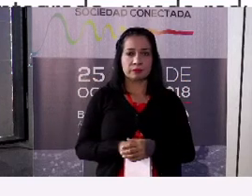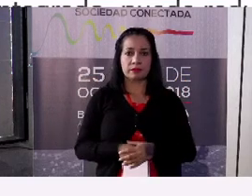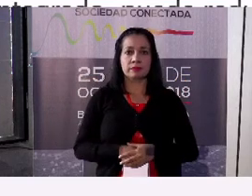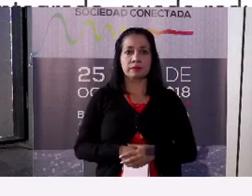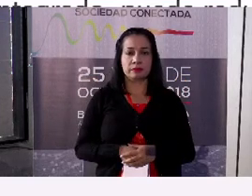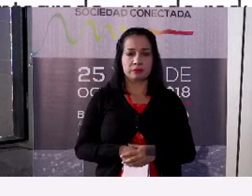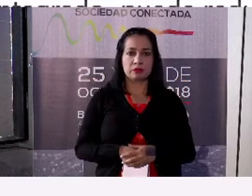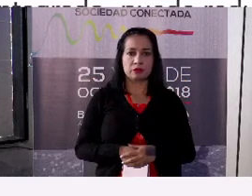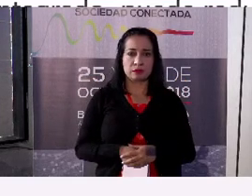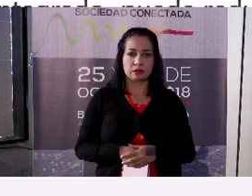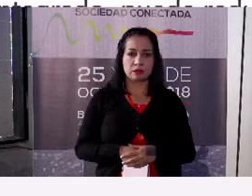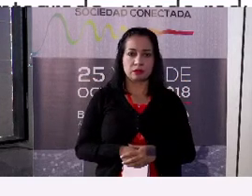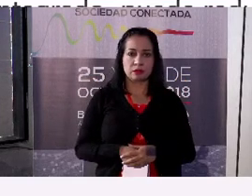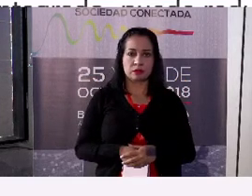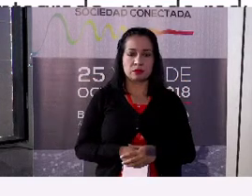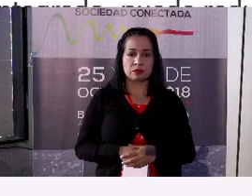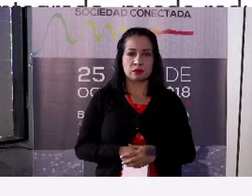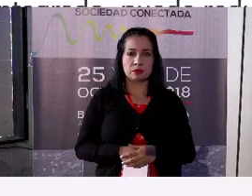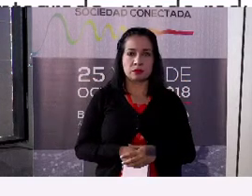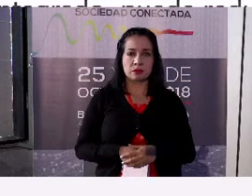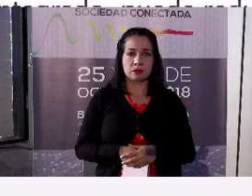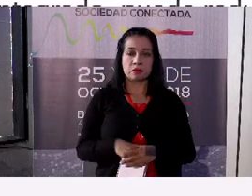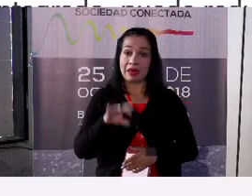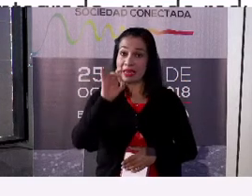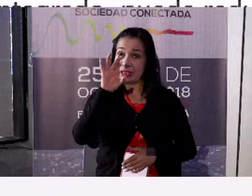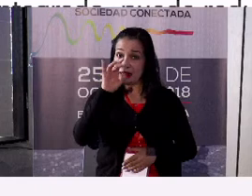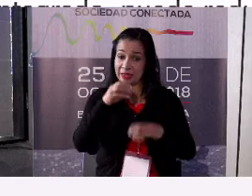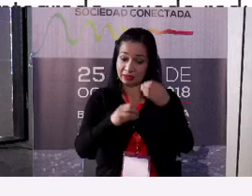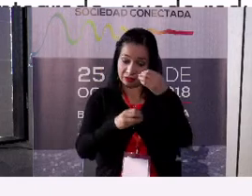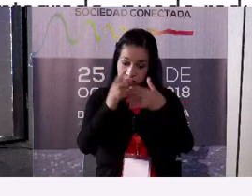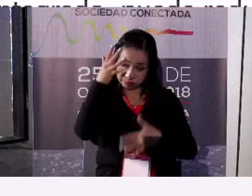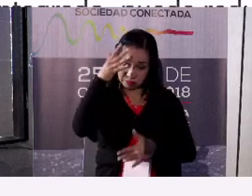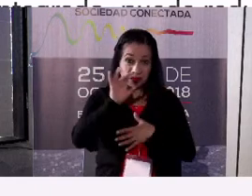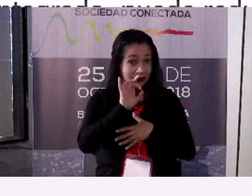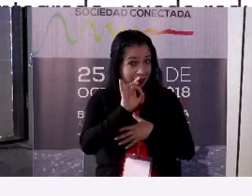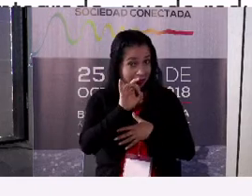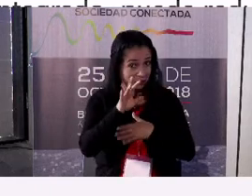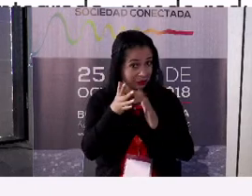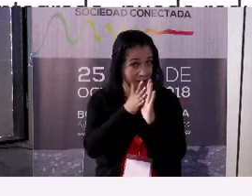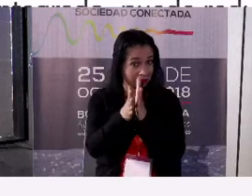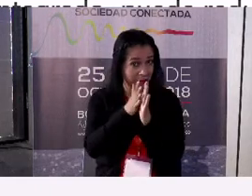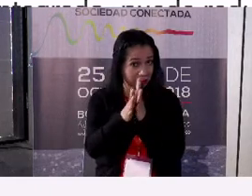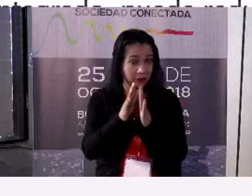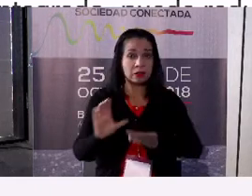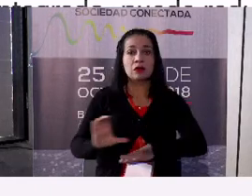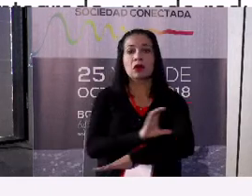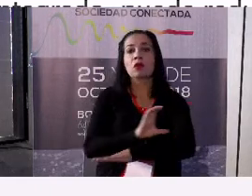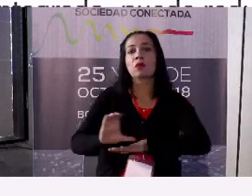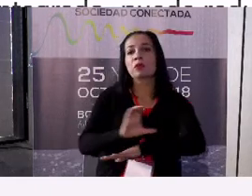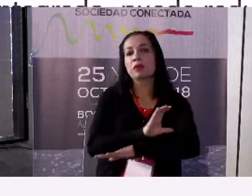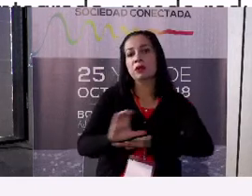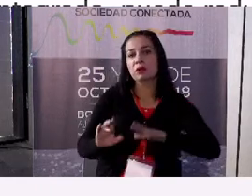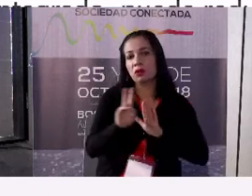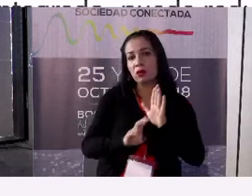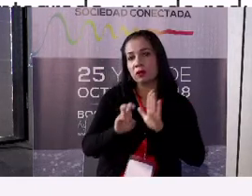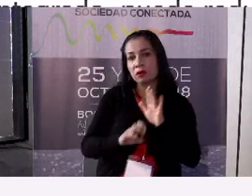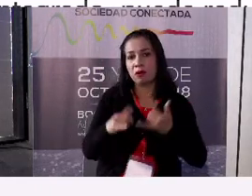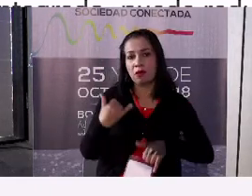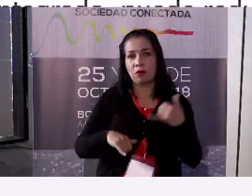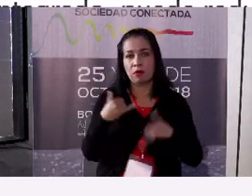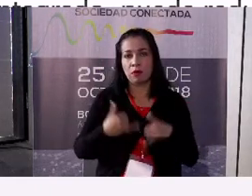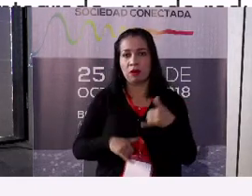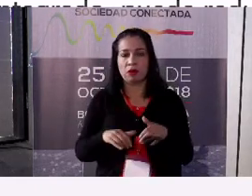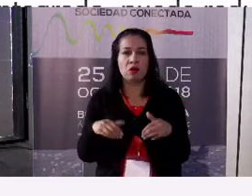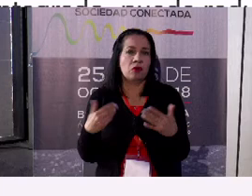desecho eh la 15 es Interesante como la ciencia de la computación y la teoría de los juegos puede usarse para